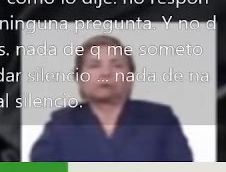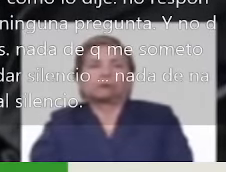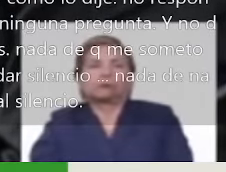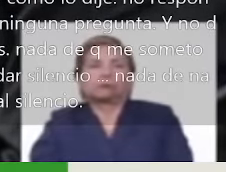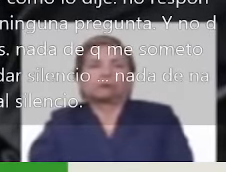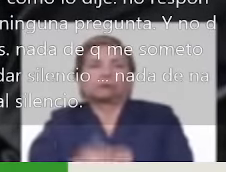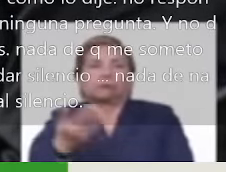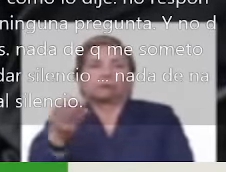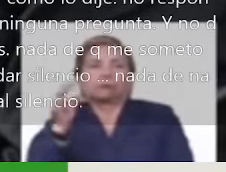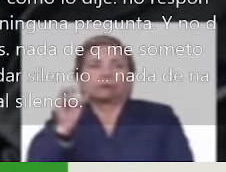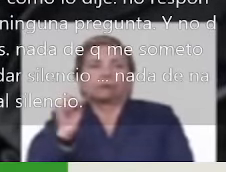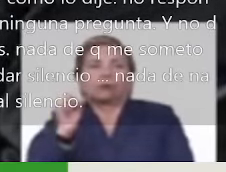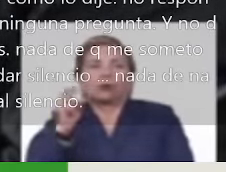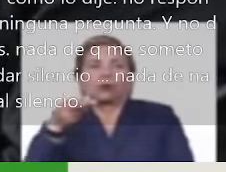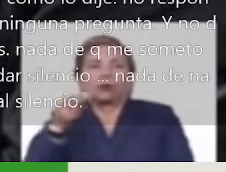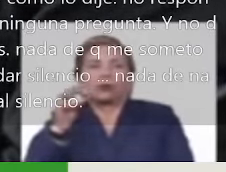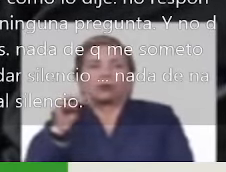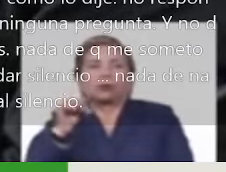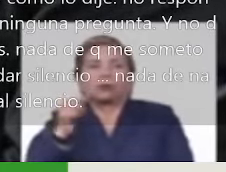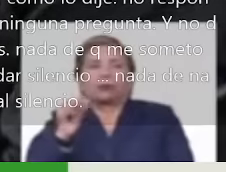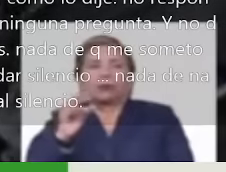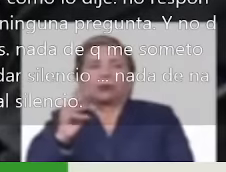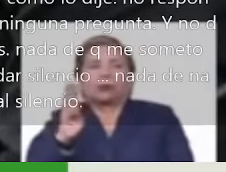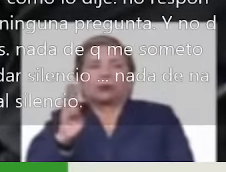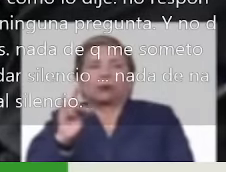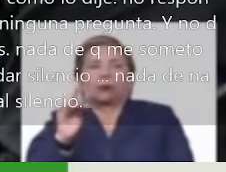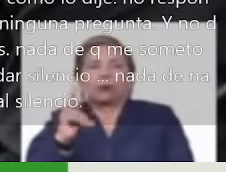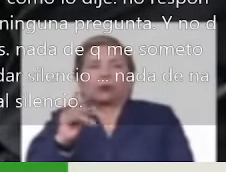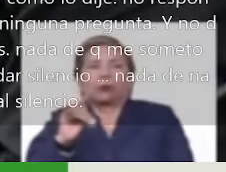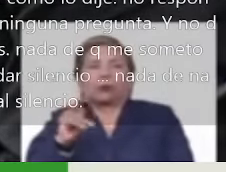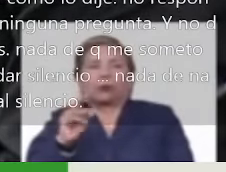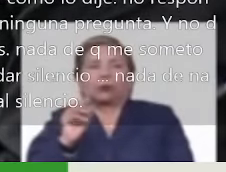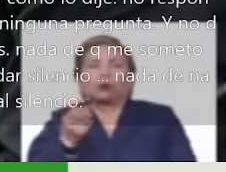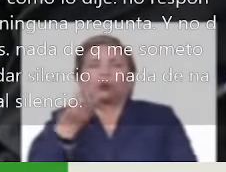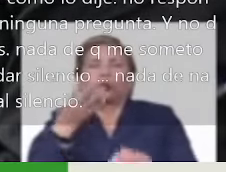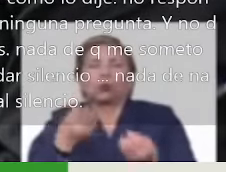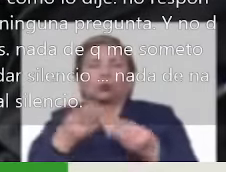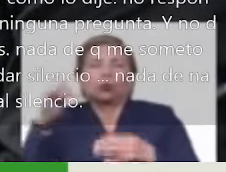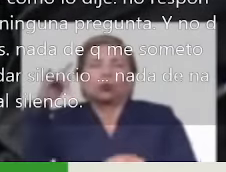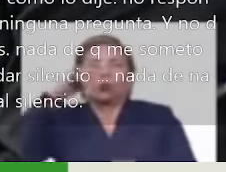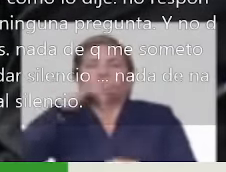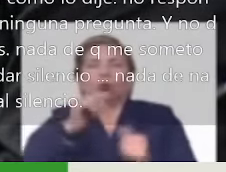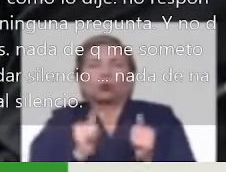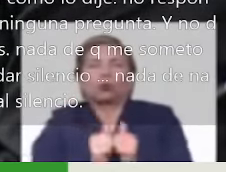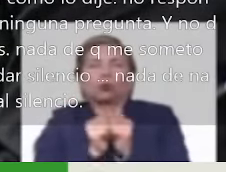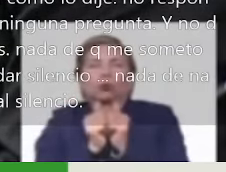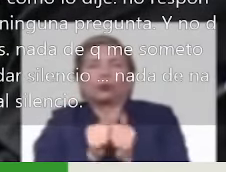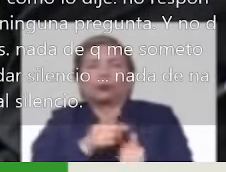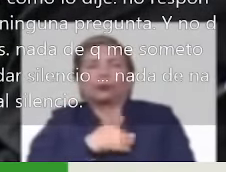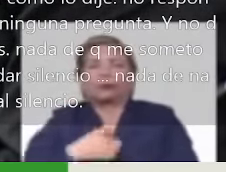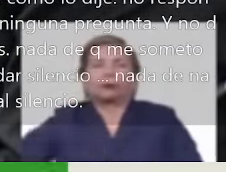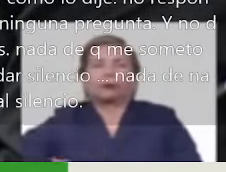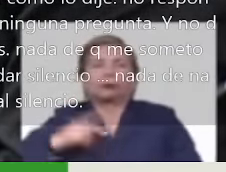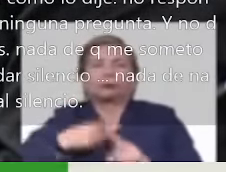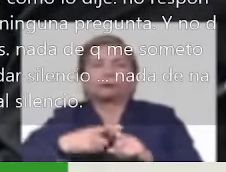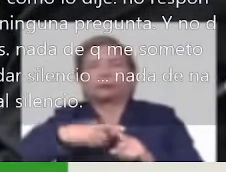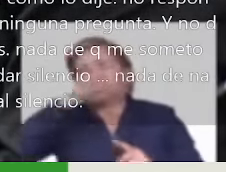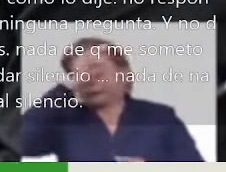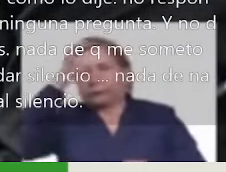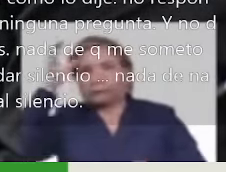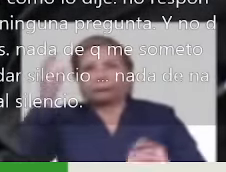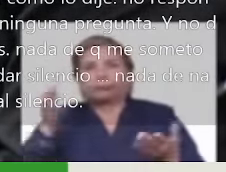Señor Chimabukuro, ¿en cuántos vuelos no oficiales acompañó al presidente Castillo Terrones? Señale a